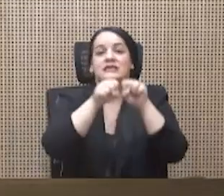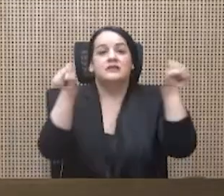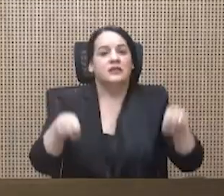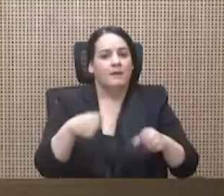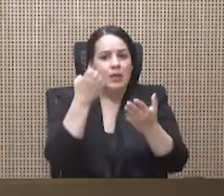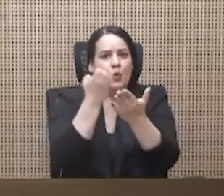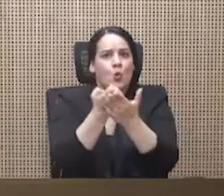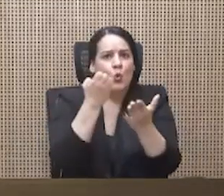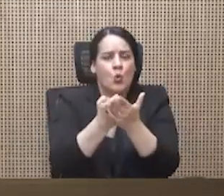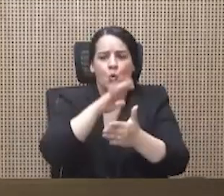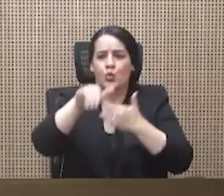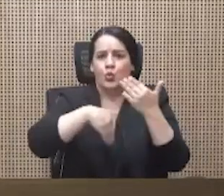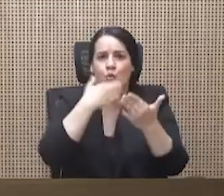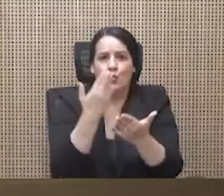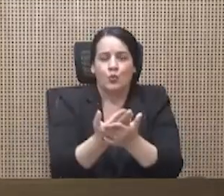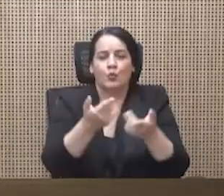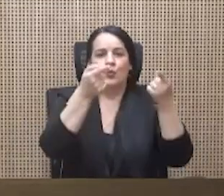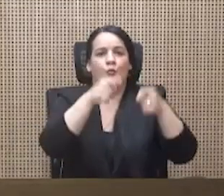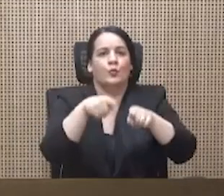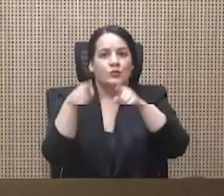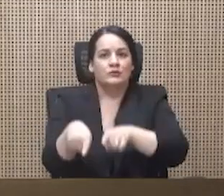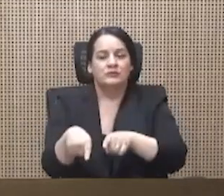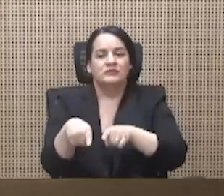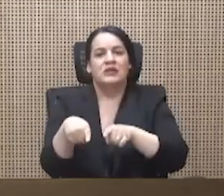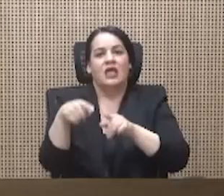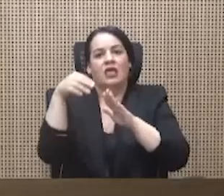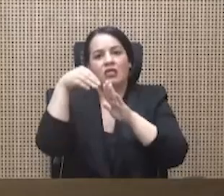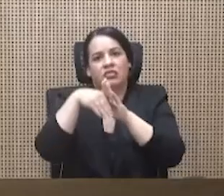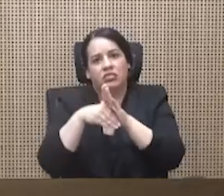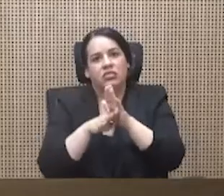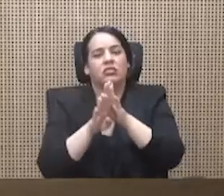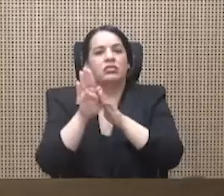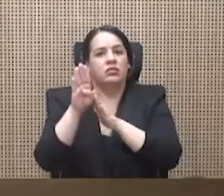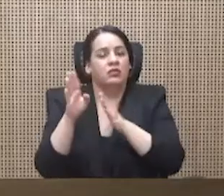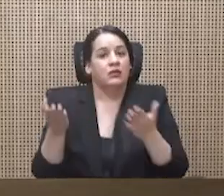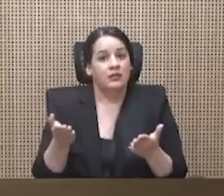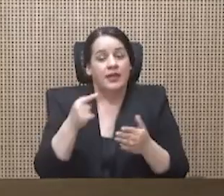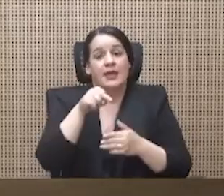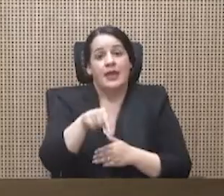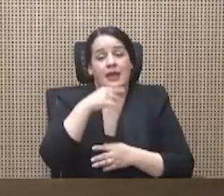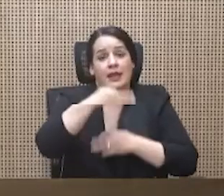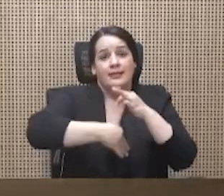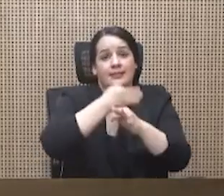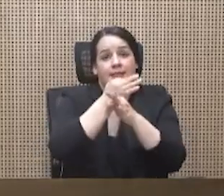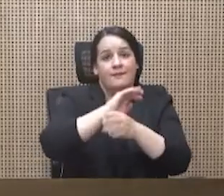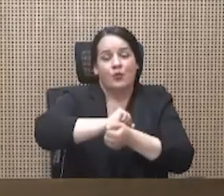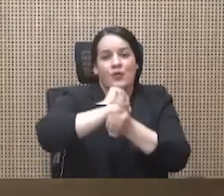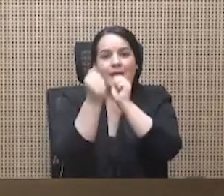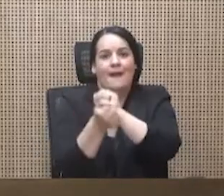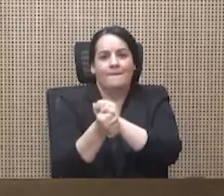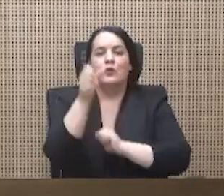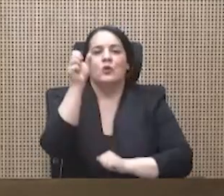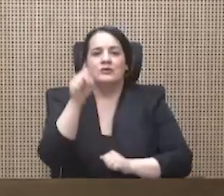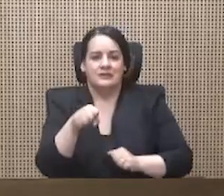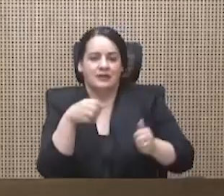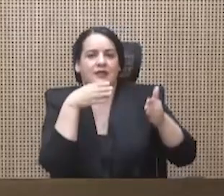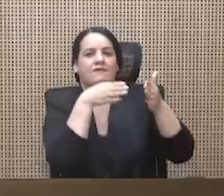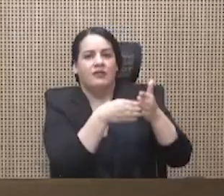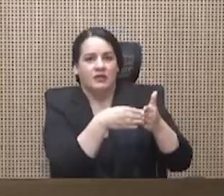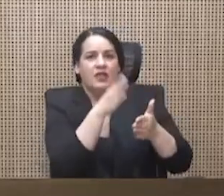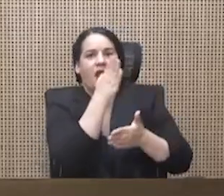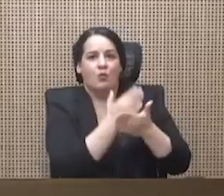tiene consecuencias, tanto la devaluación como la apreciación. En el tipo de cambio se afecta a unos